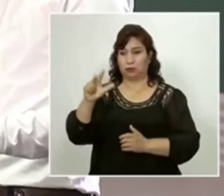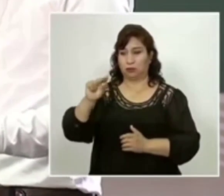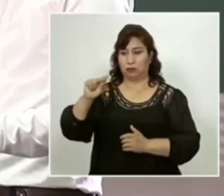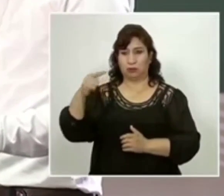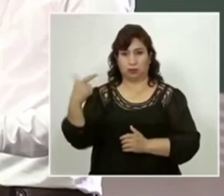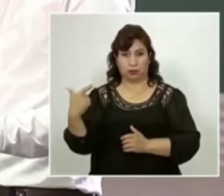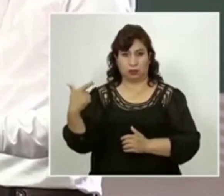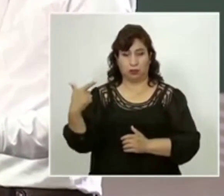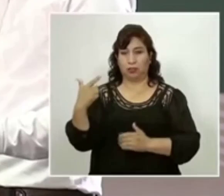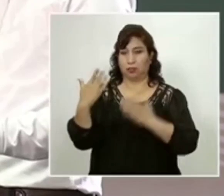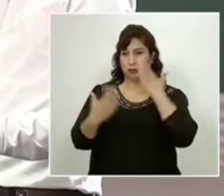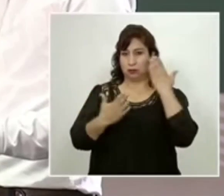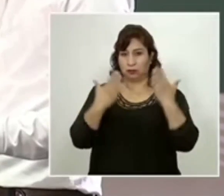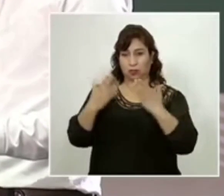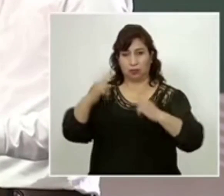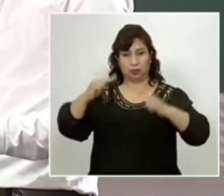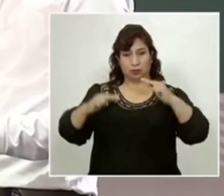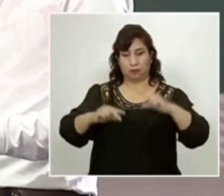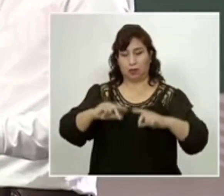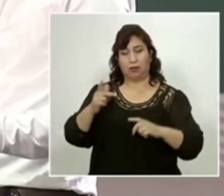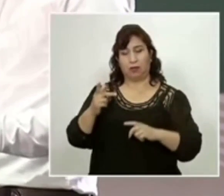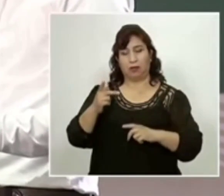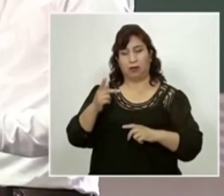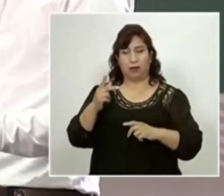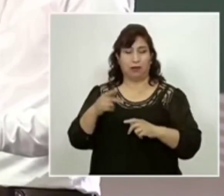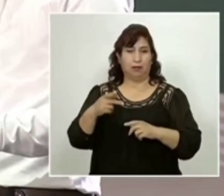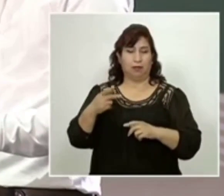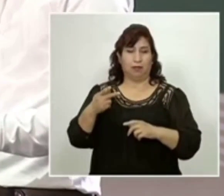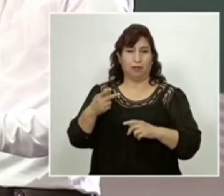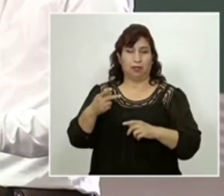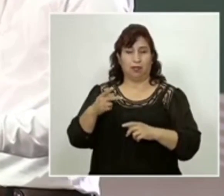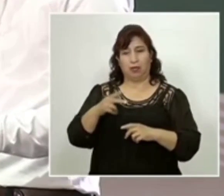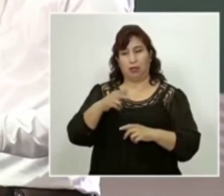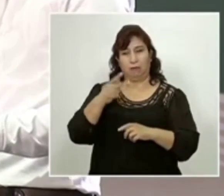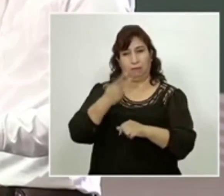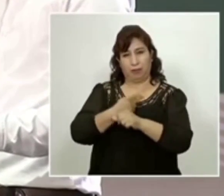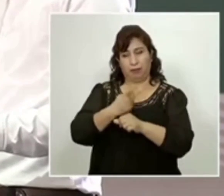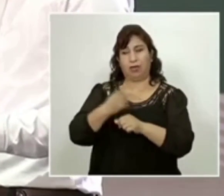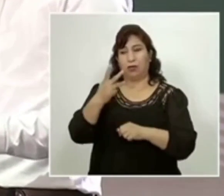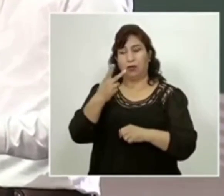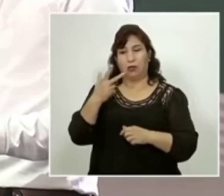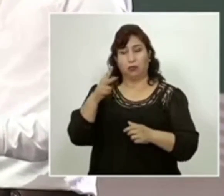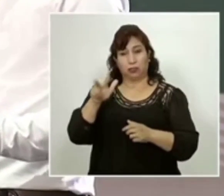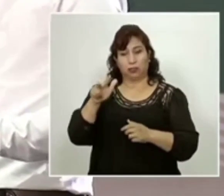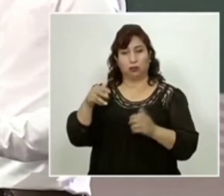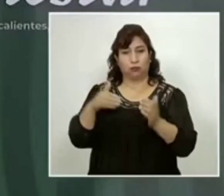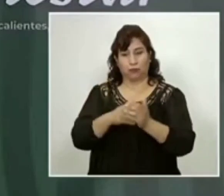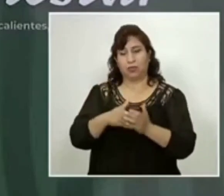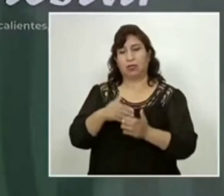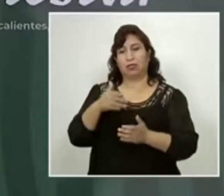44.787 estudiantes de nivel medio superior y 18.339 familias con